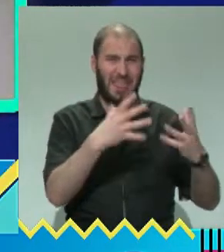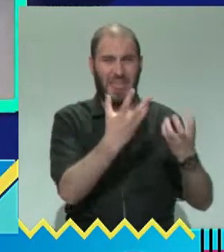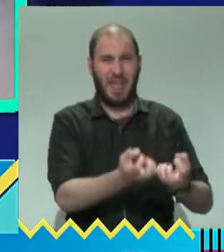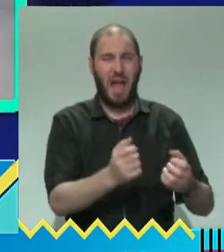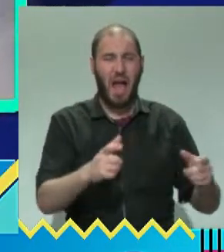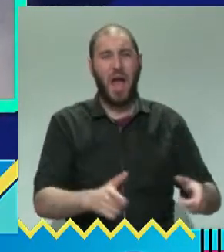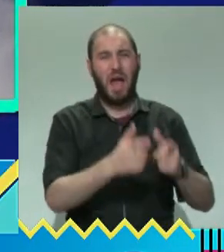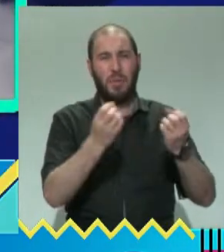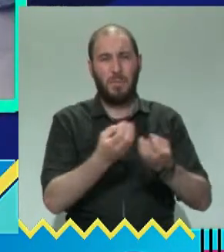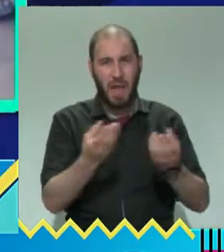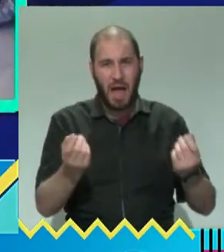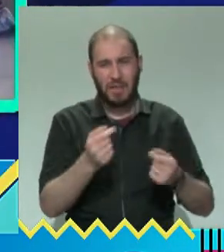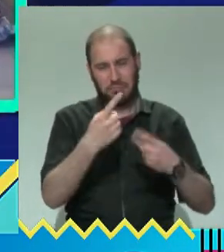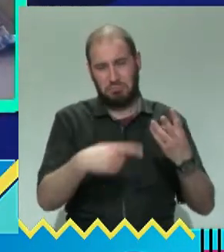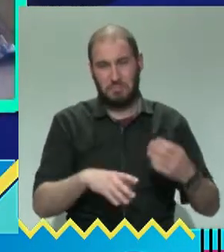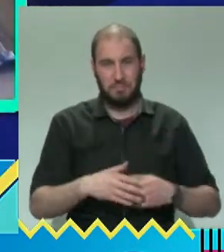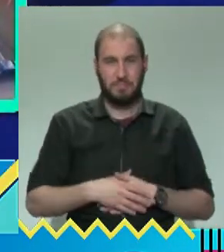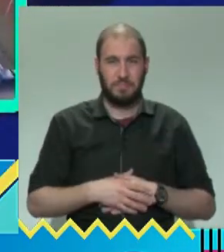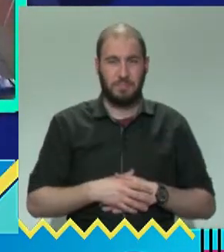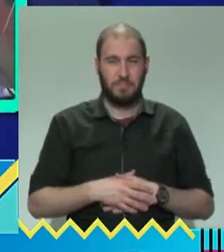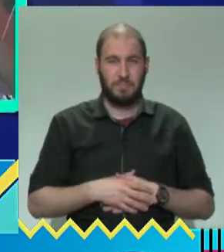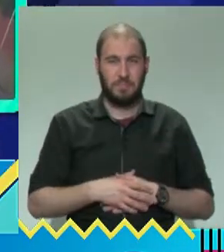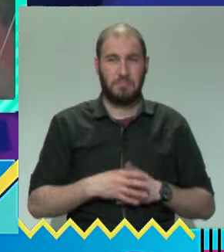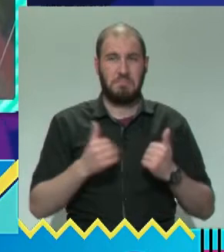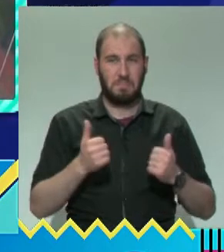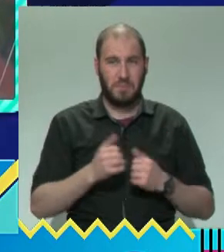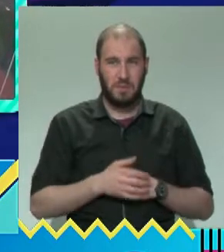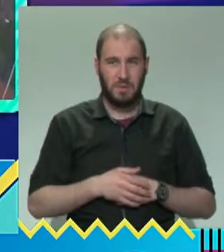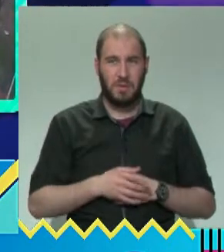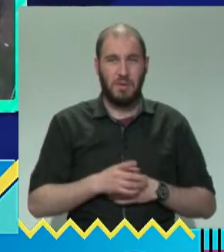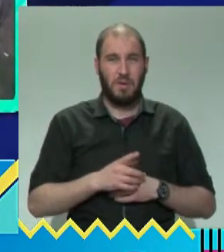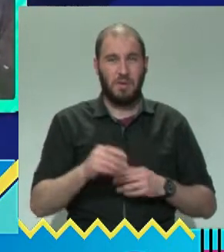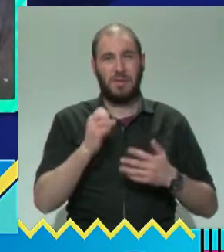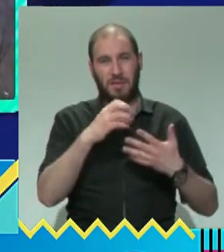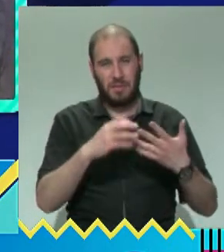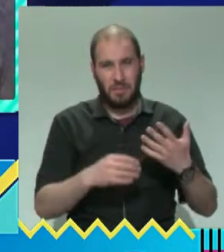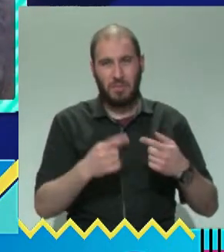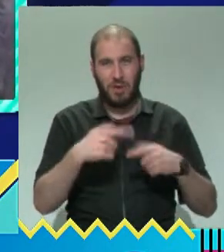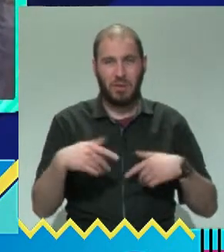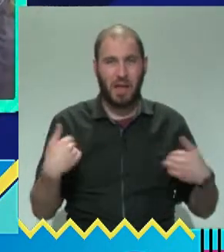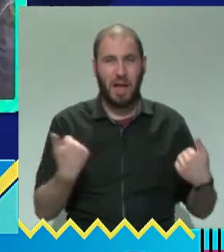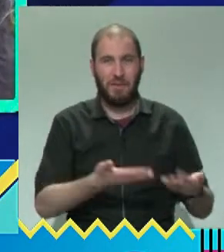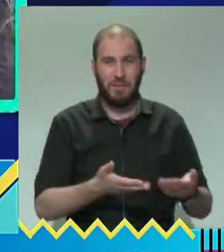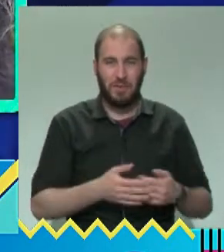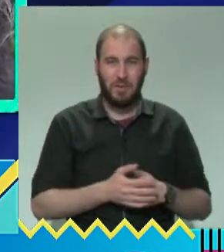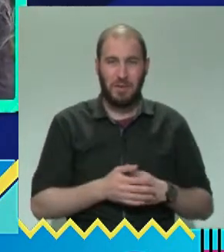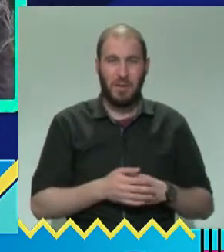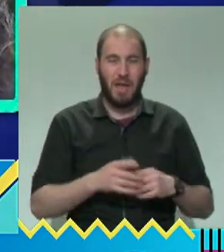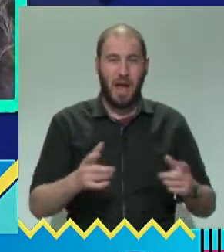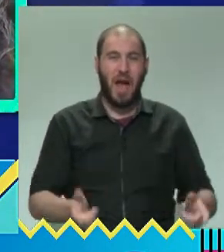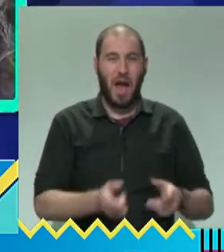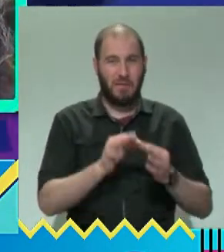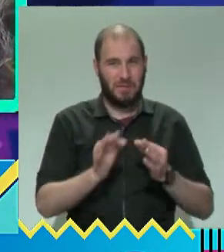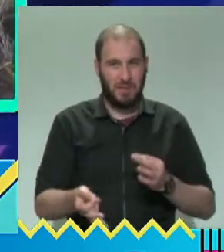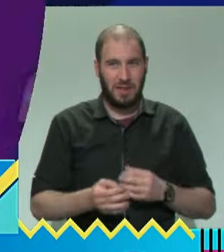árboles, las plantas, el malbón, etcétera. Bien, bueno, sigan haciendo entonces la lista de los beneficios de tener un árbol